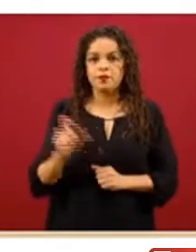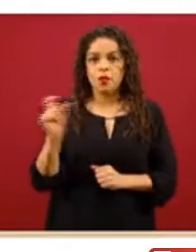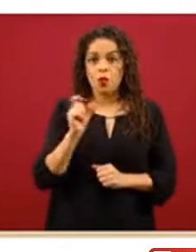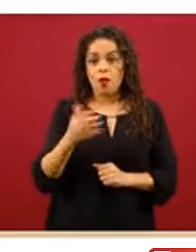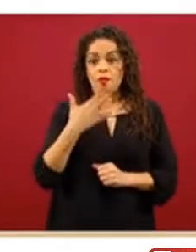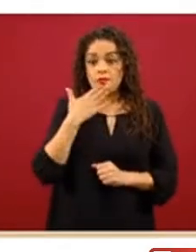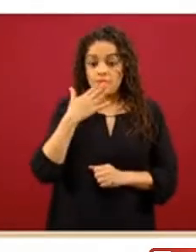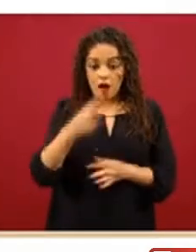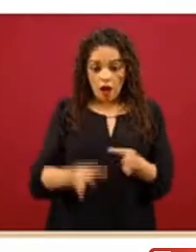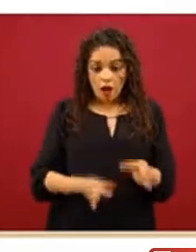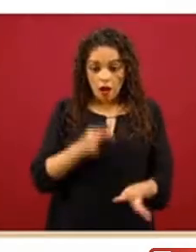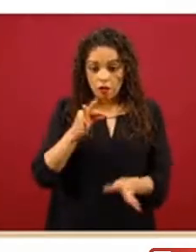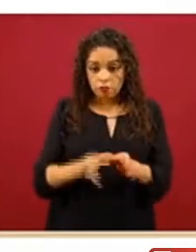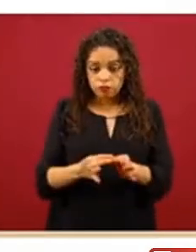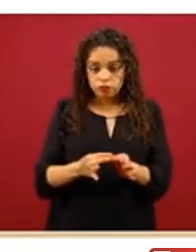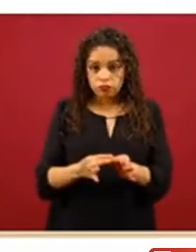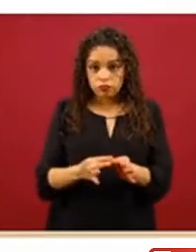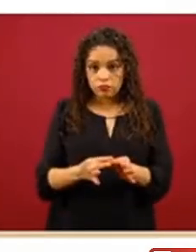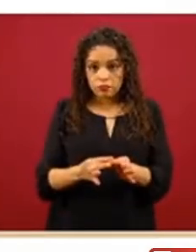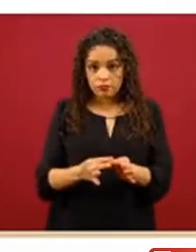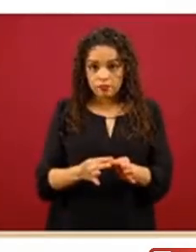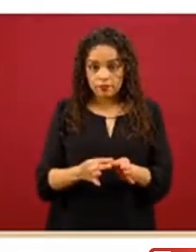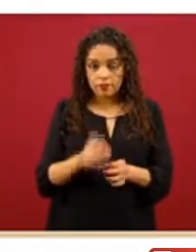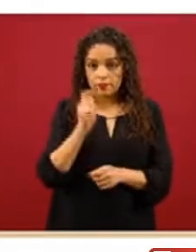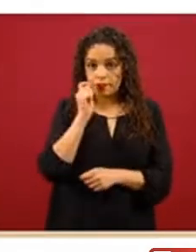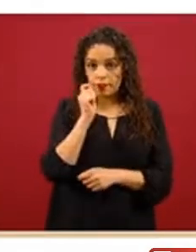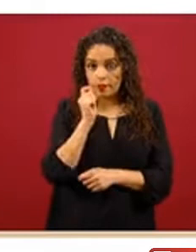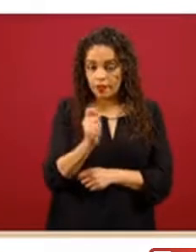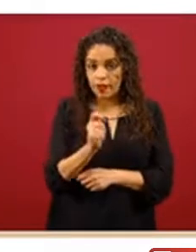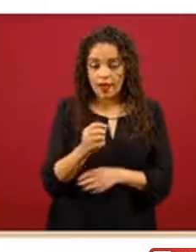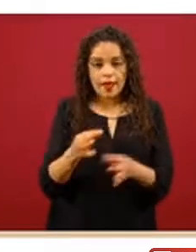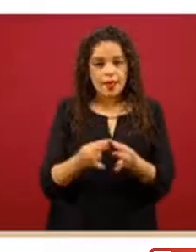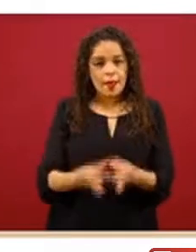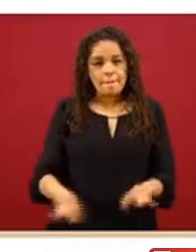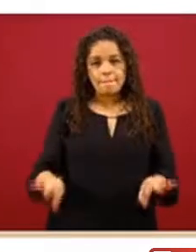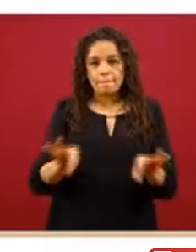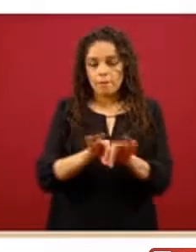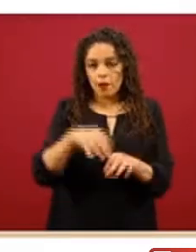medidas básicas, centrales, los pilares de control de